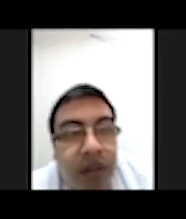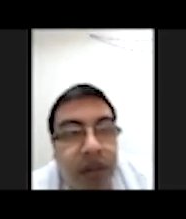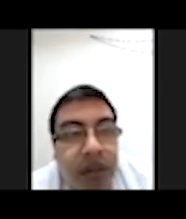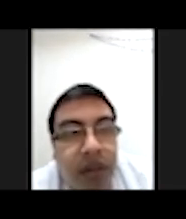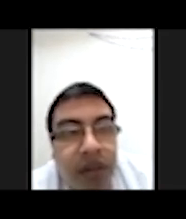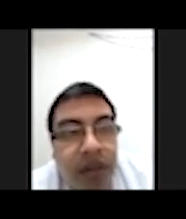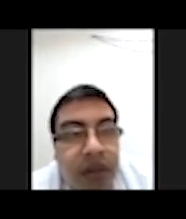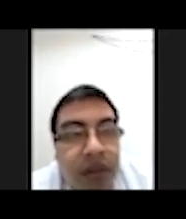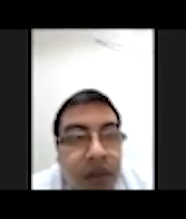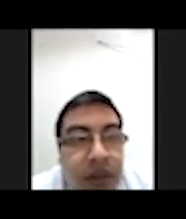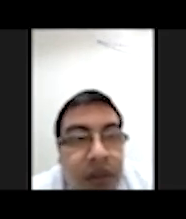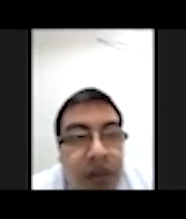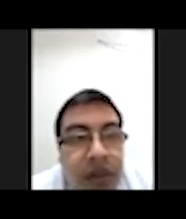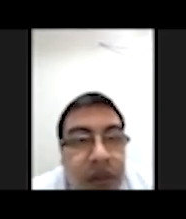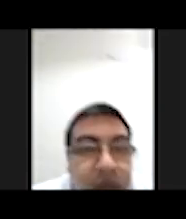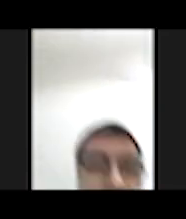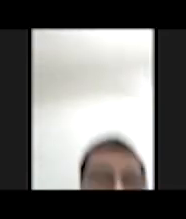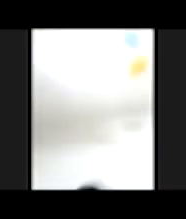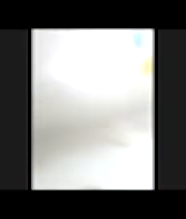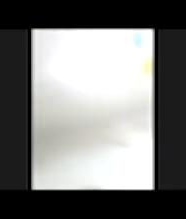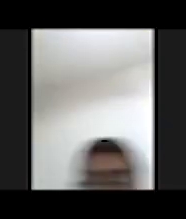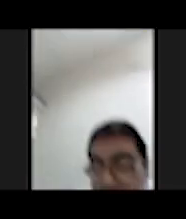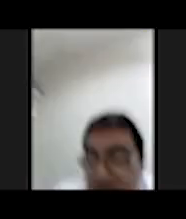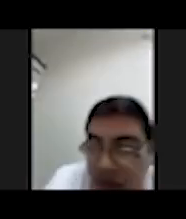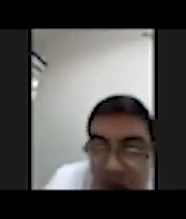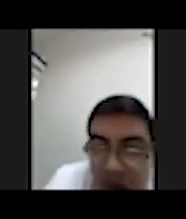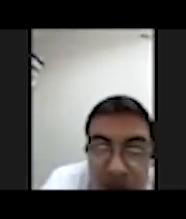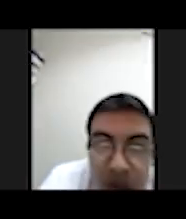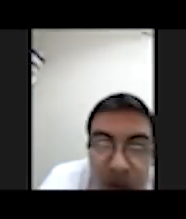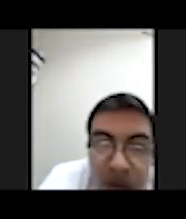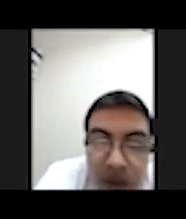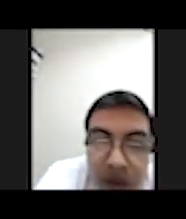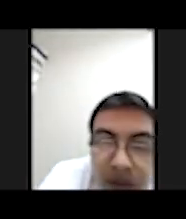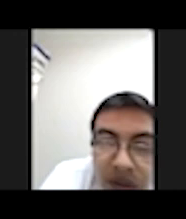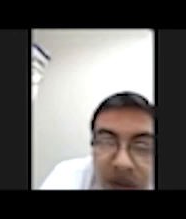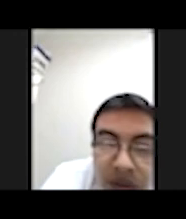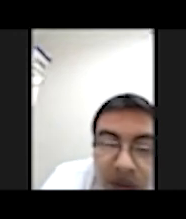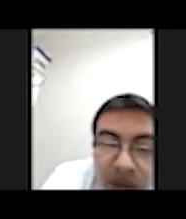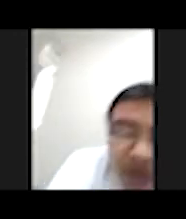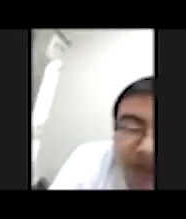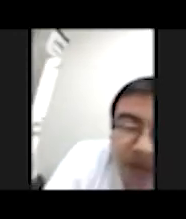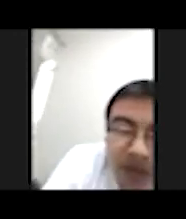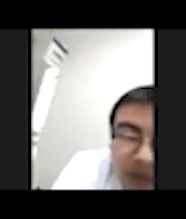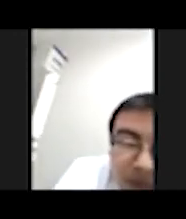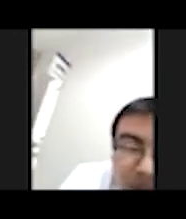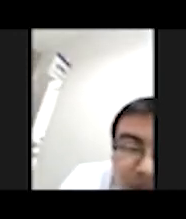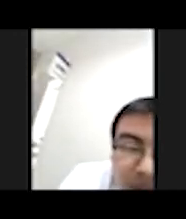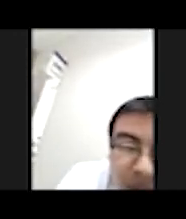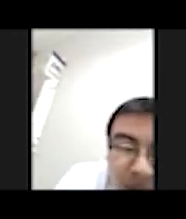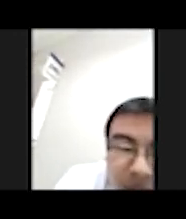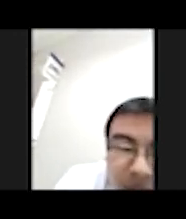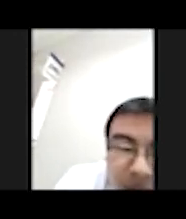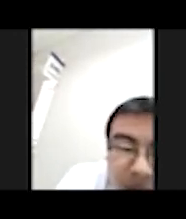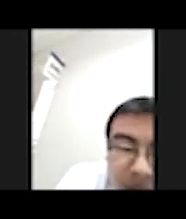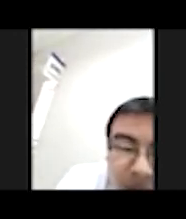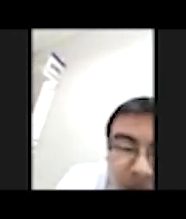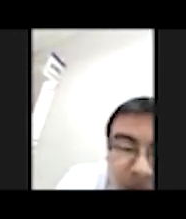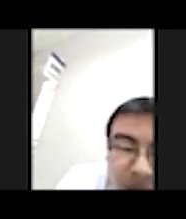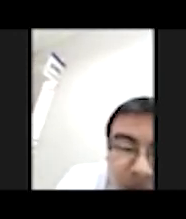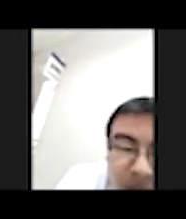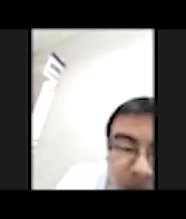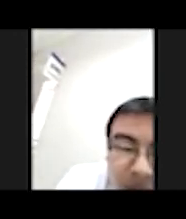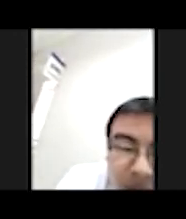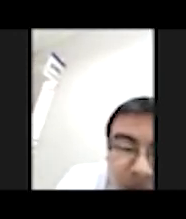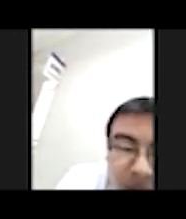situación. El síncope se puede clasificar en un síncope reflejo ocasionado por